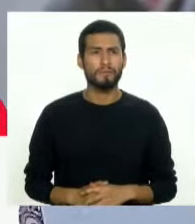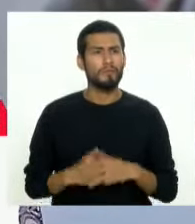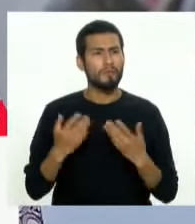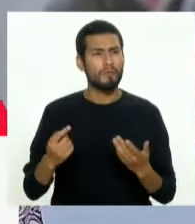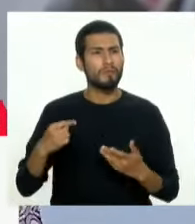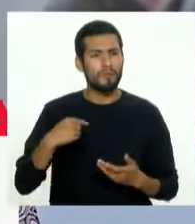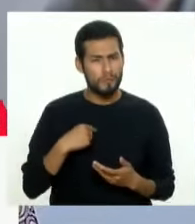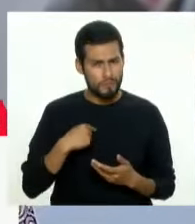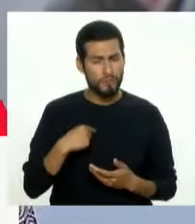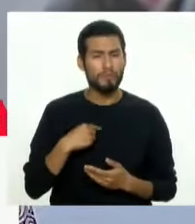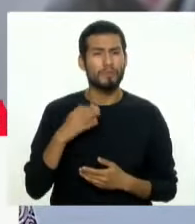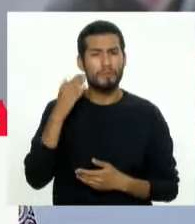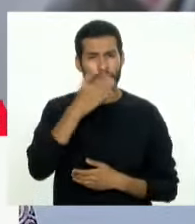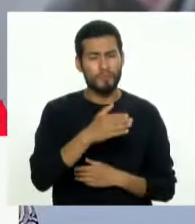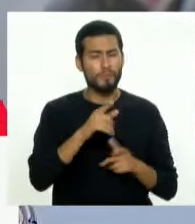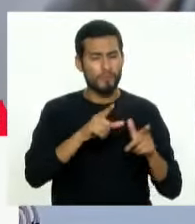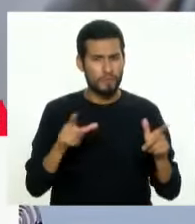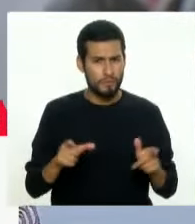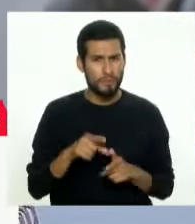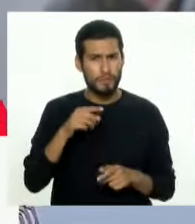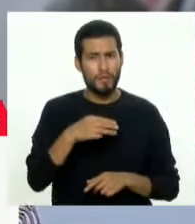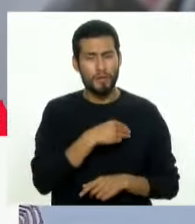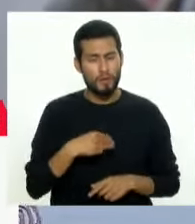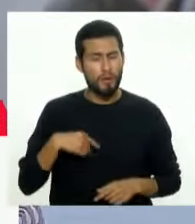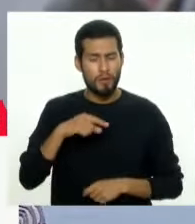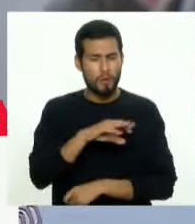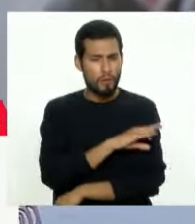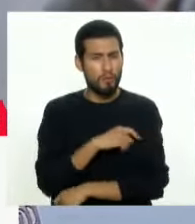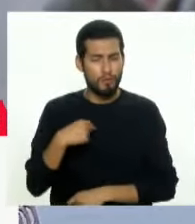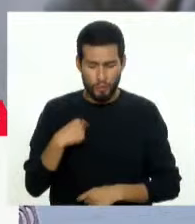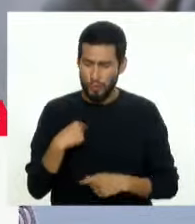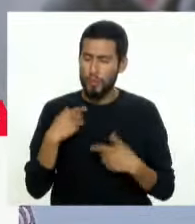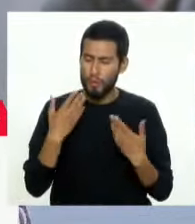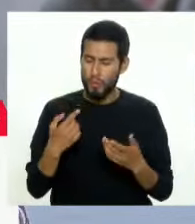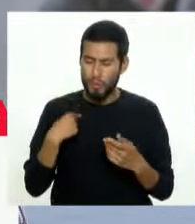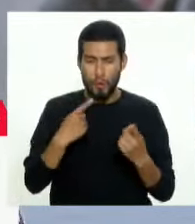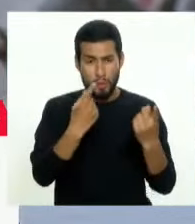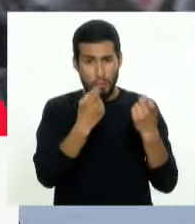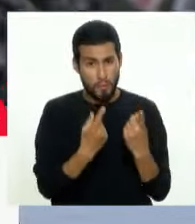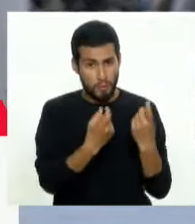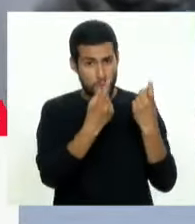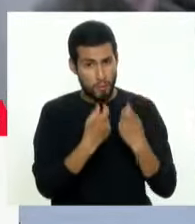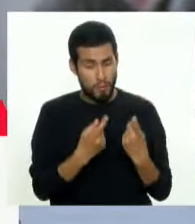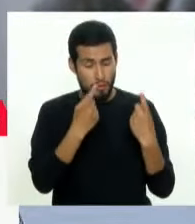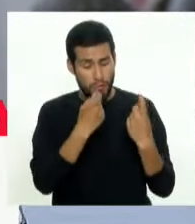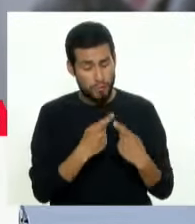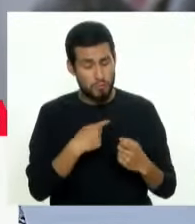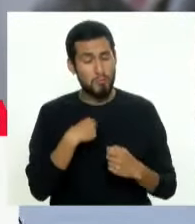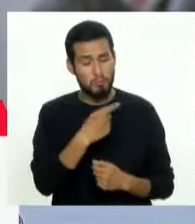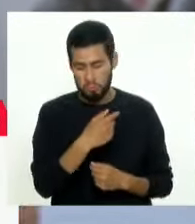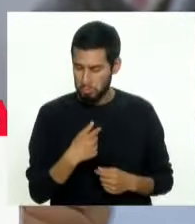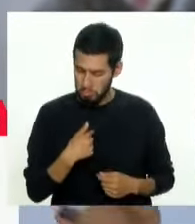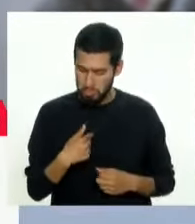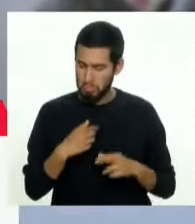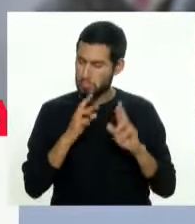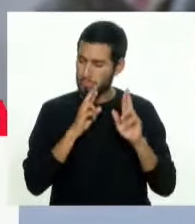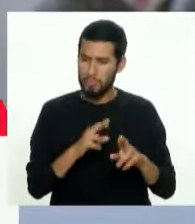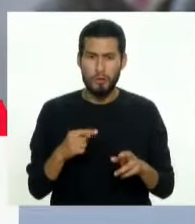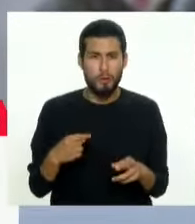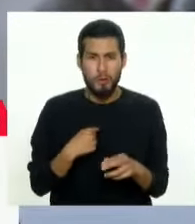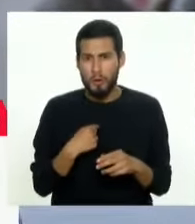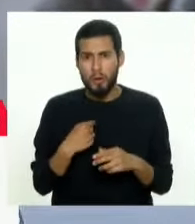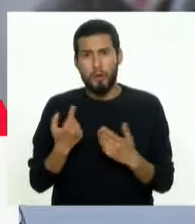Yo voy a acudir al Ministerio Público. Voy a contestar cada una de las preguntas que la fiscal me hiciera. No me voy a